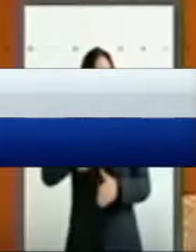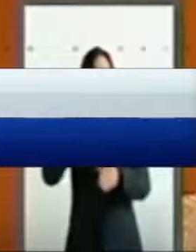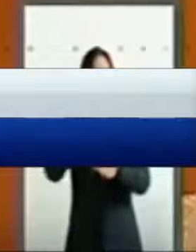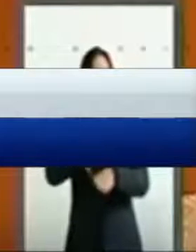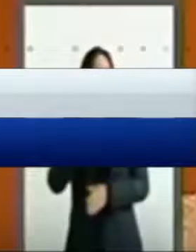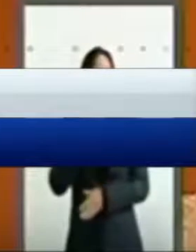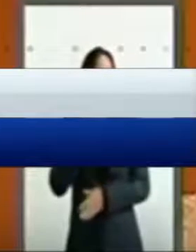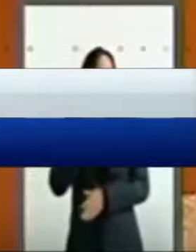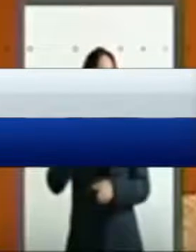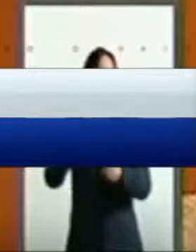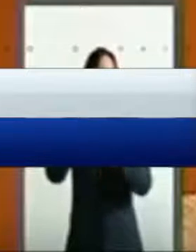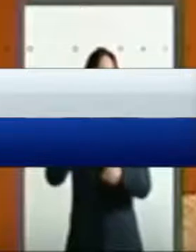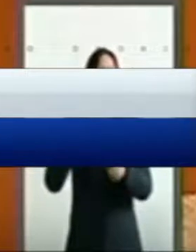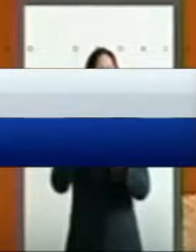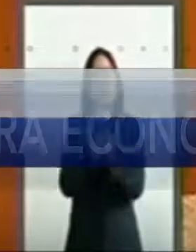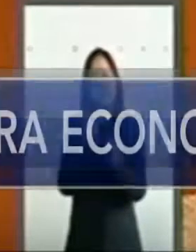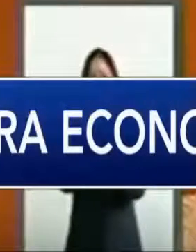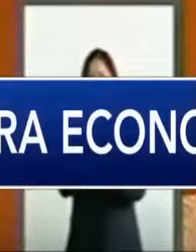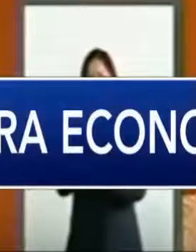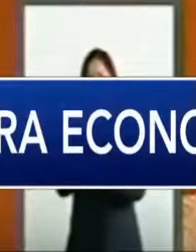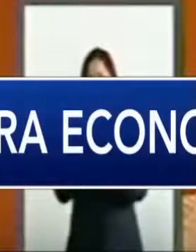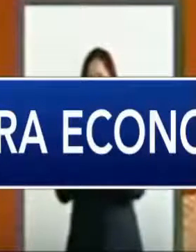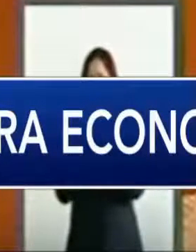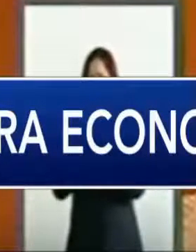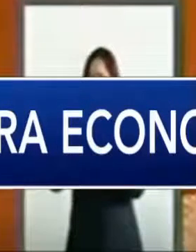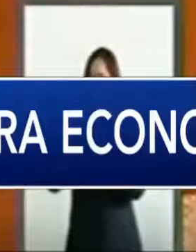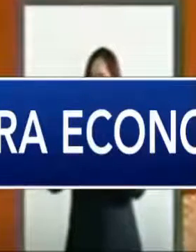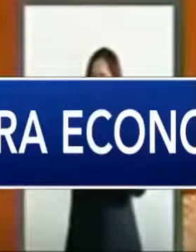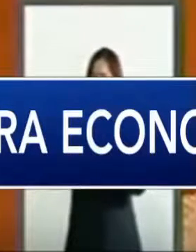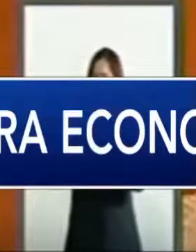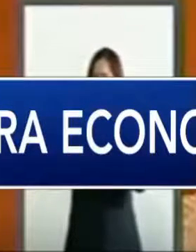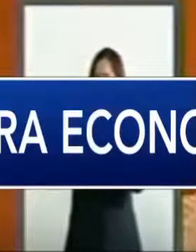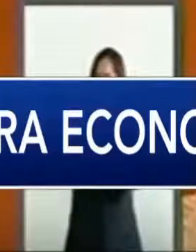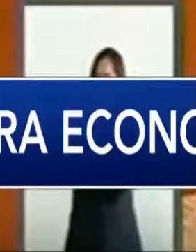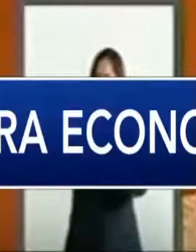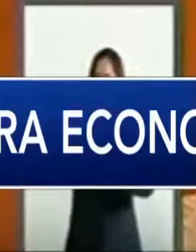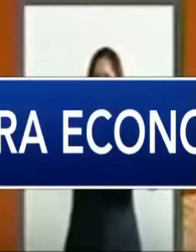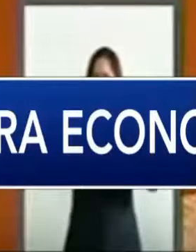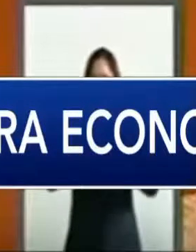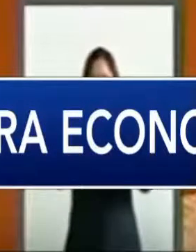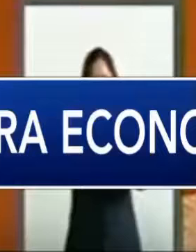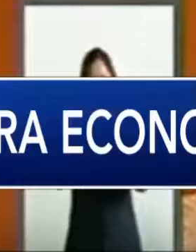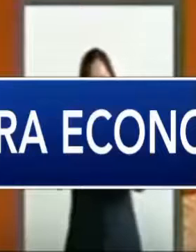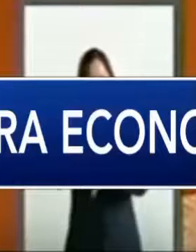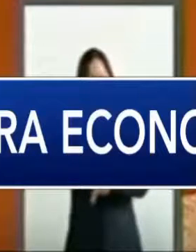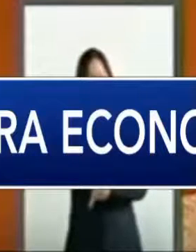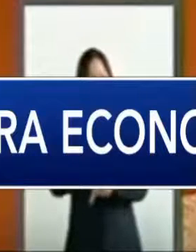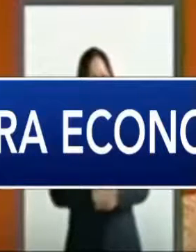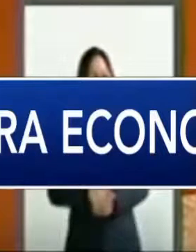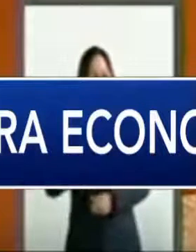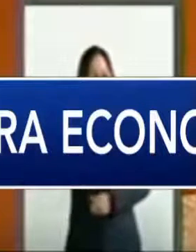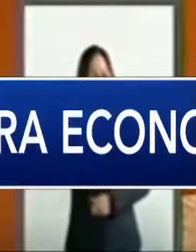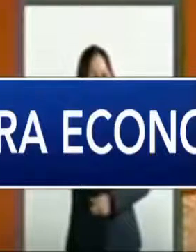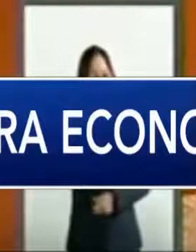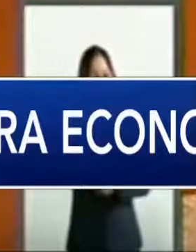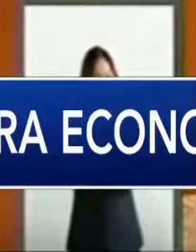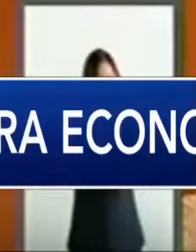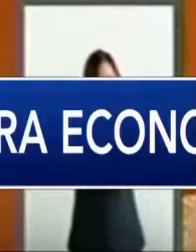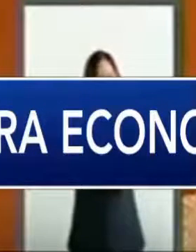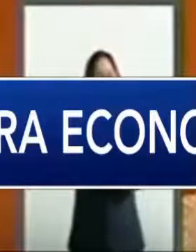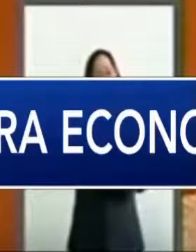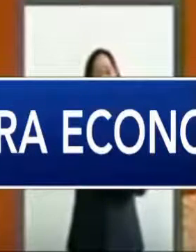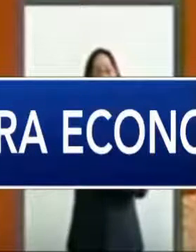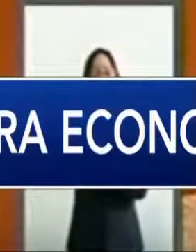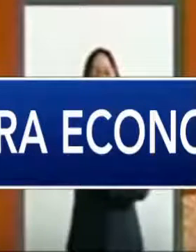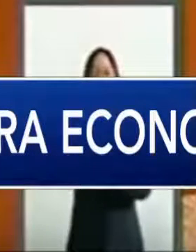Estados Unidos y con el resto del mundo. No podemos permitirnos acciones de